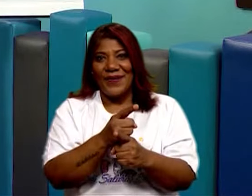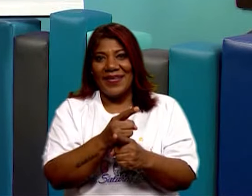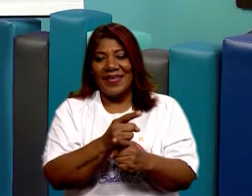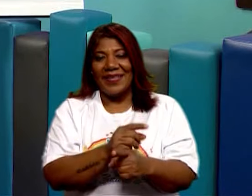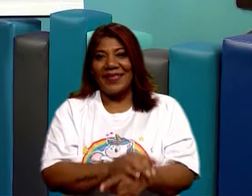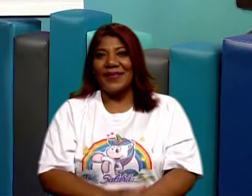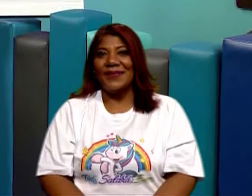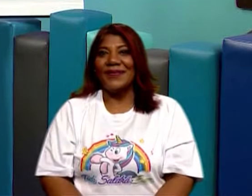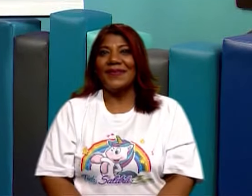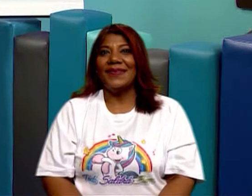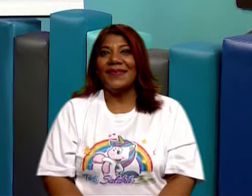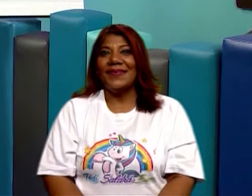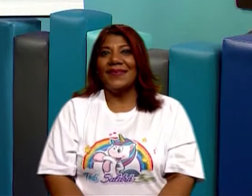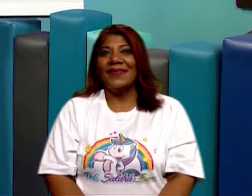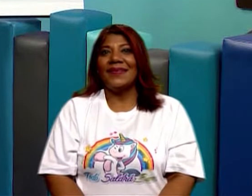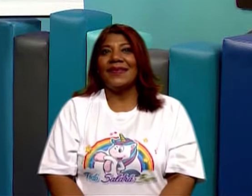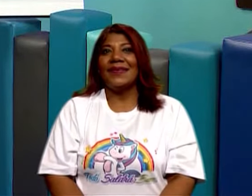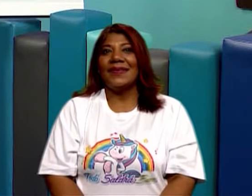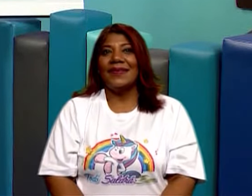tierras bajas.